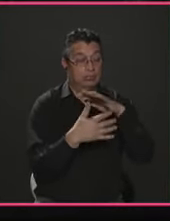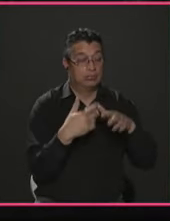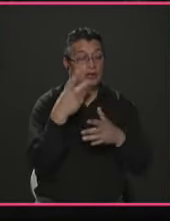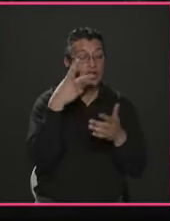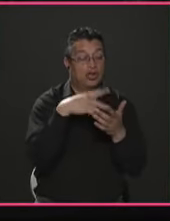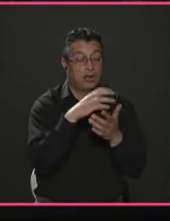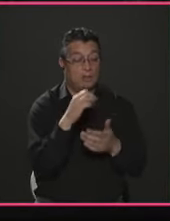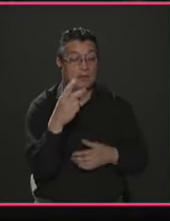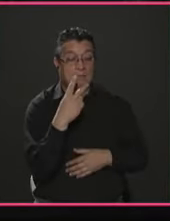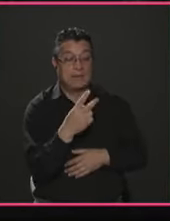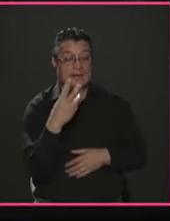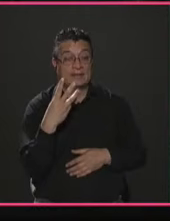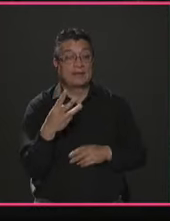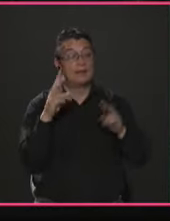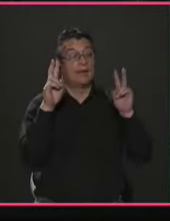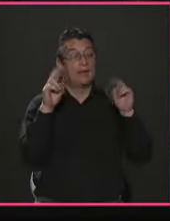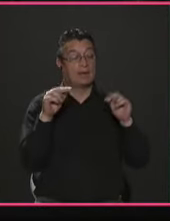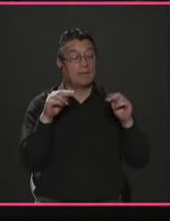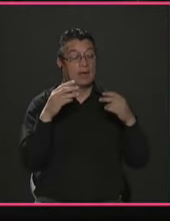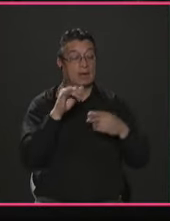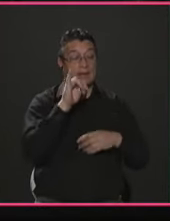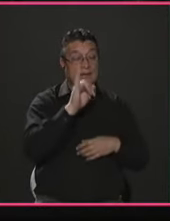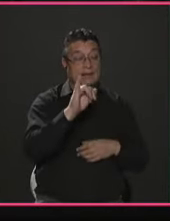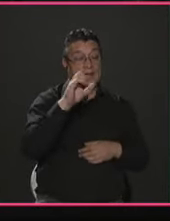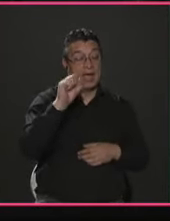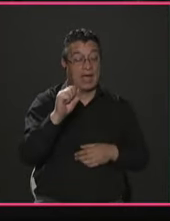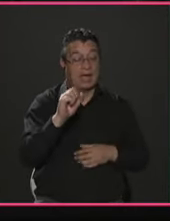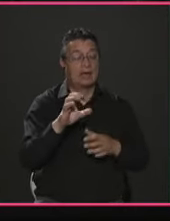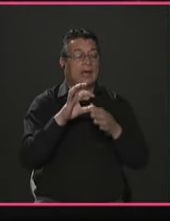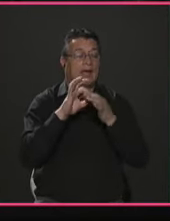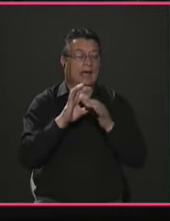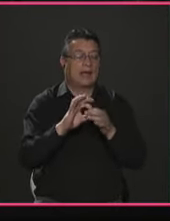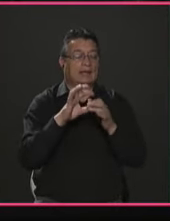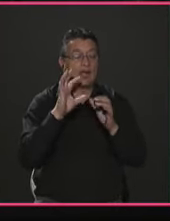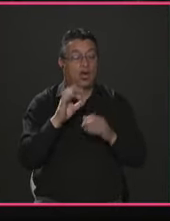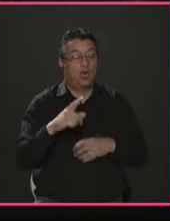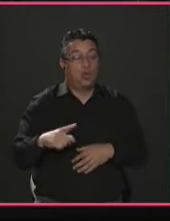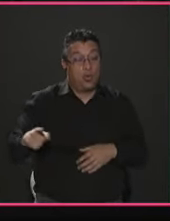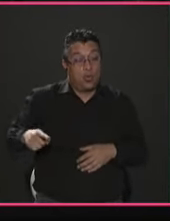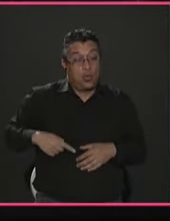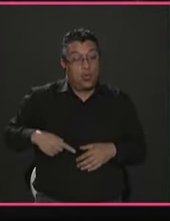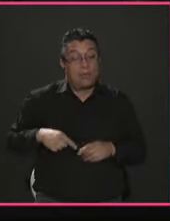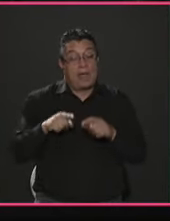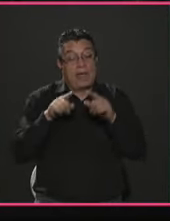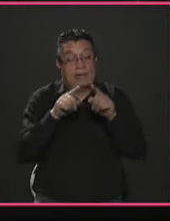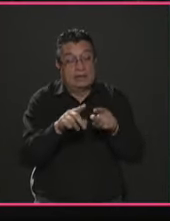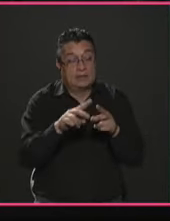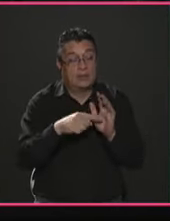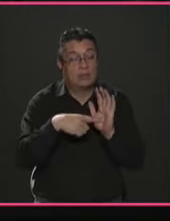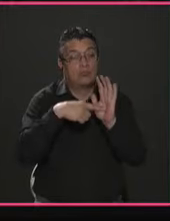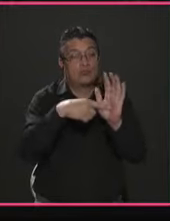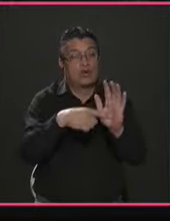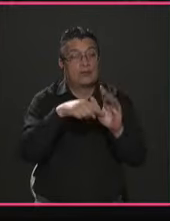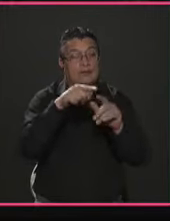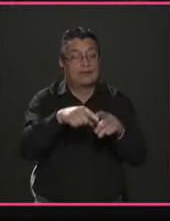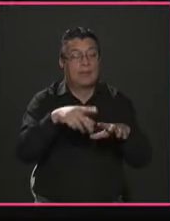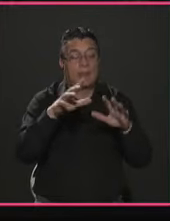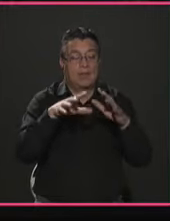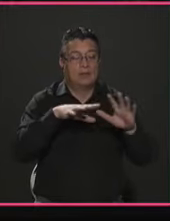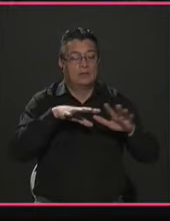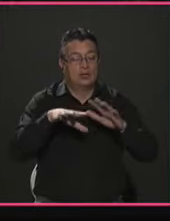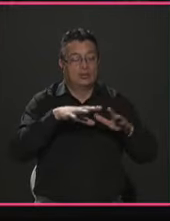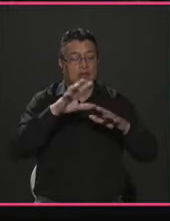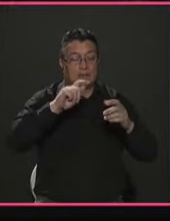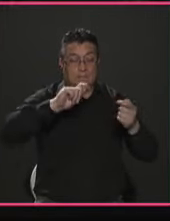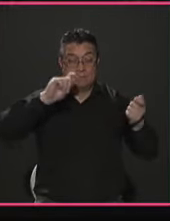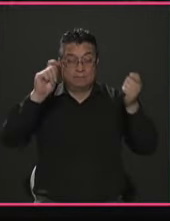2023 en términos de ia es gracia o es la culpa de esto que estoy mostrando en este momento este mecanismo que lo hace este mecanismo